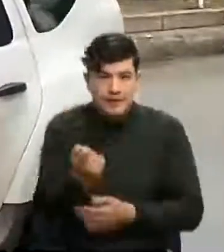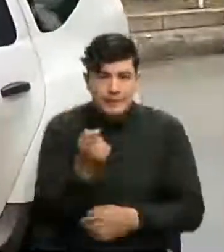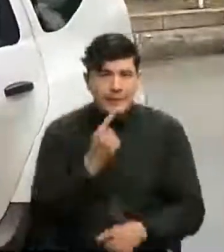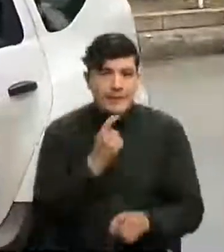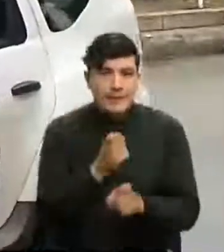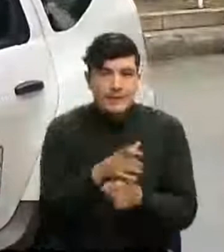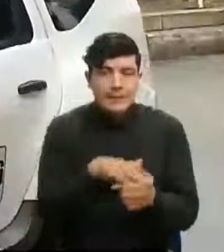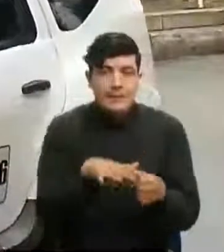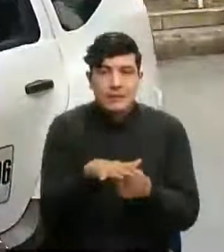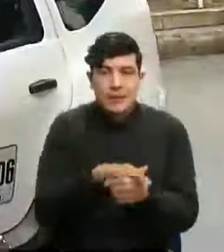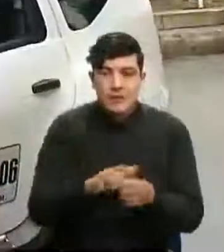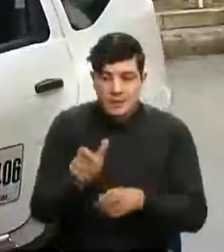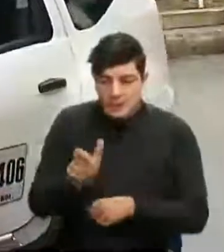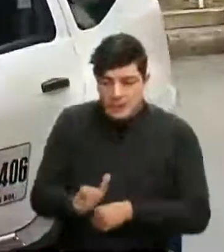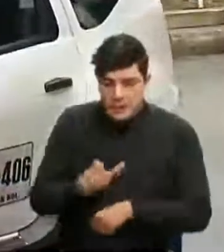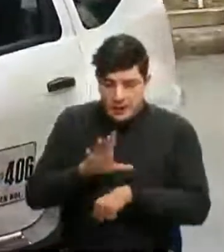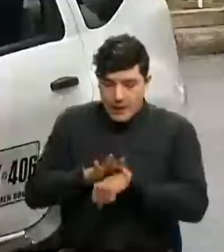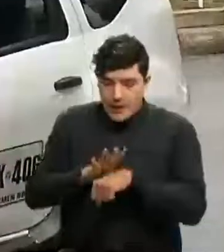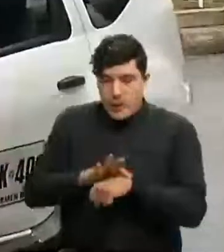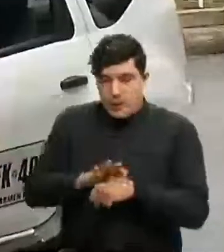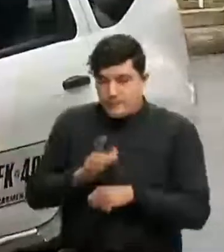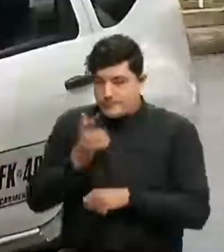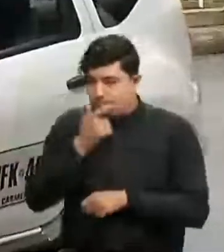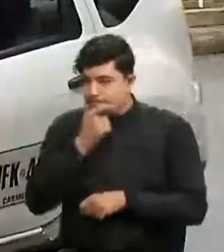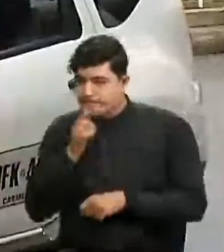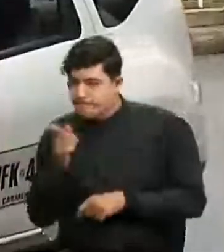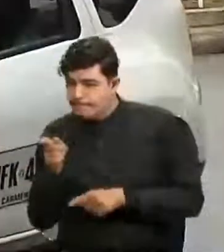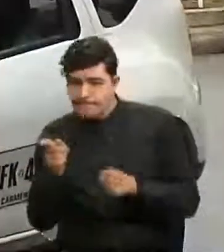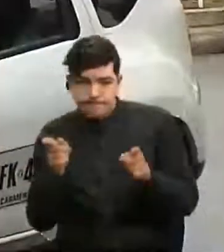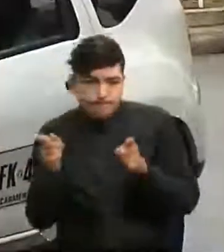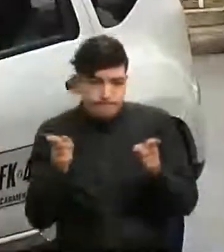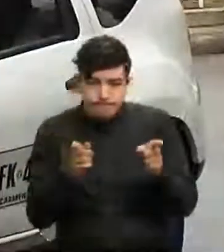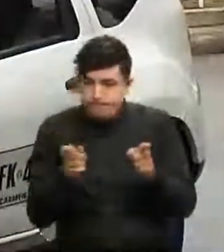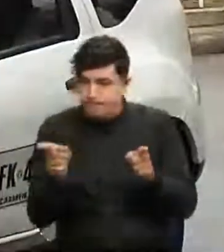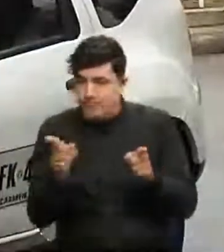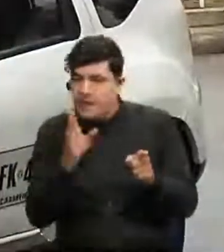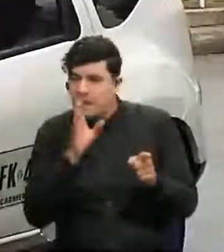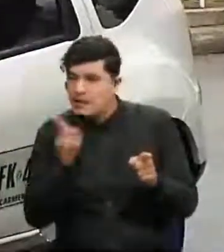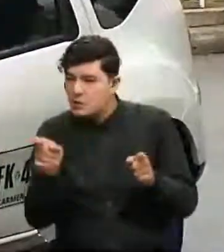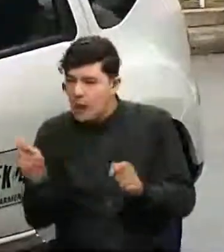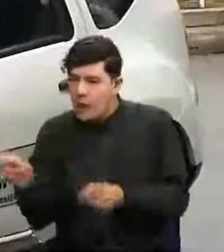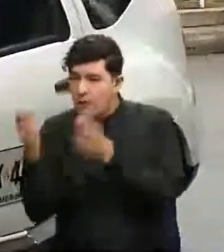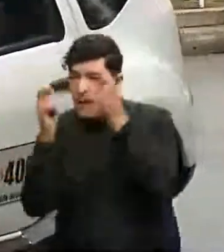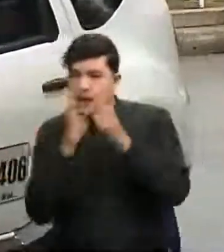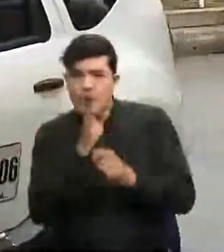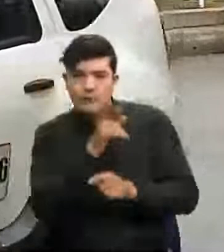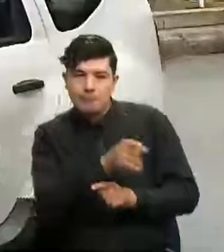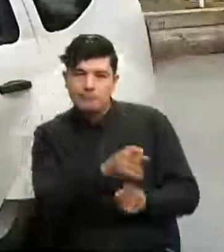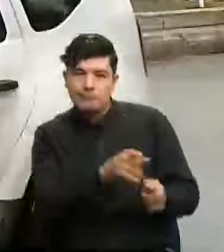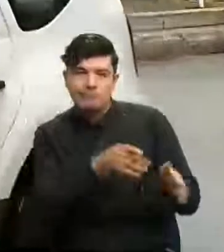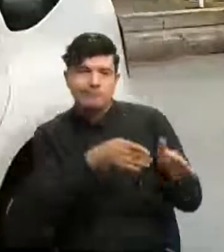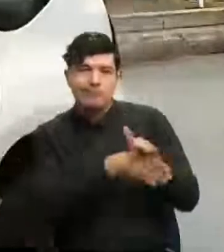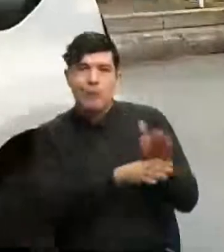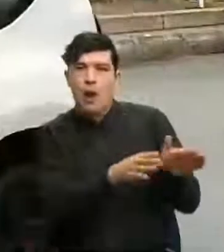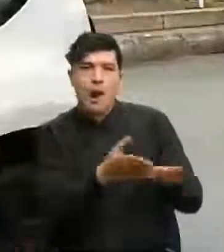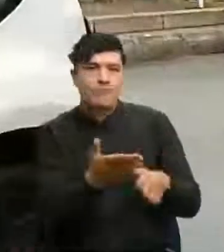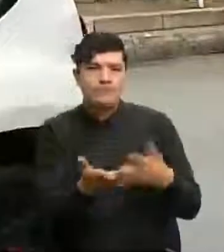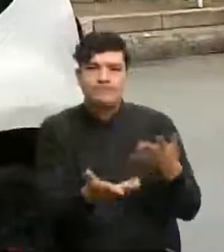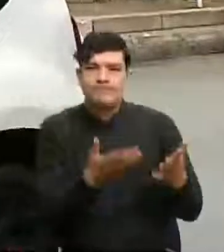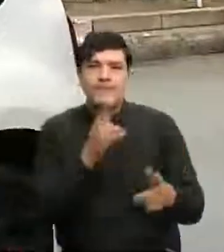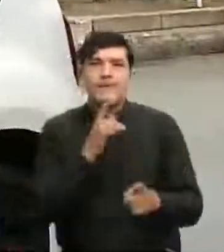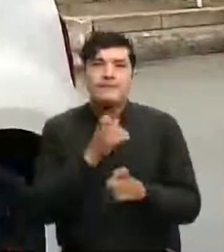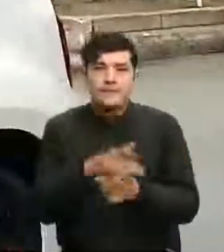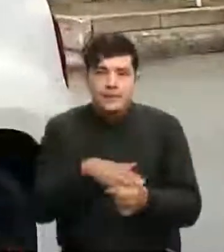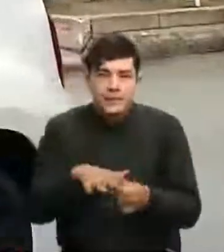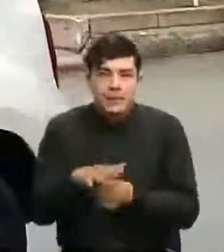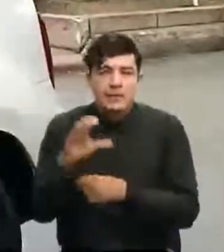médicos ya deben escoger entre quién se puede salvar del COVID-19 y quién no. Esto porque hay un colapso hospitalario en